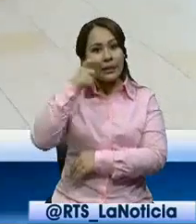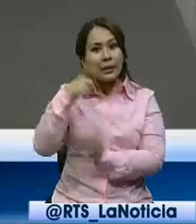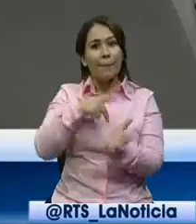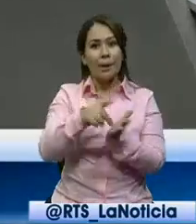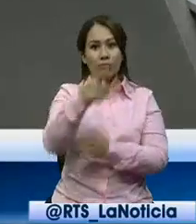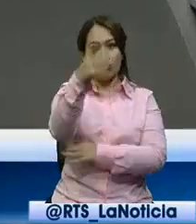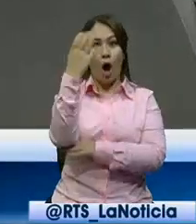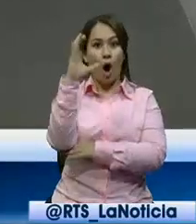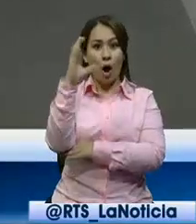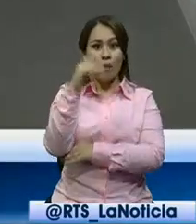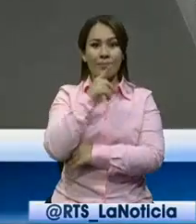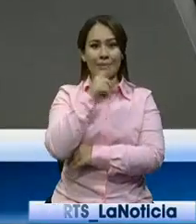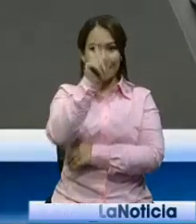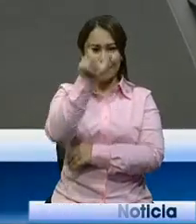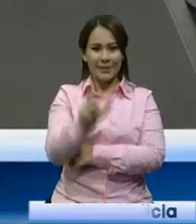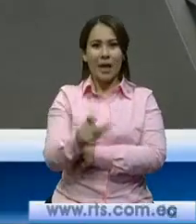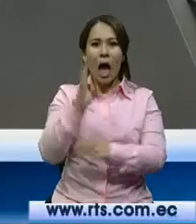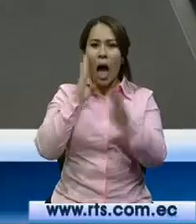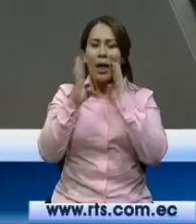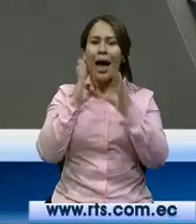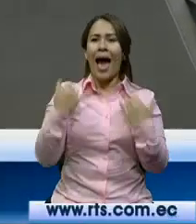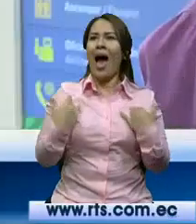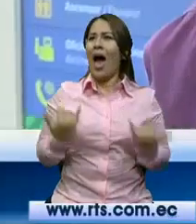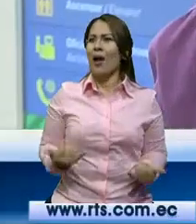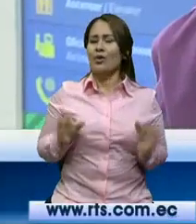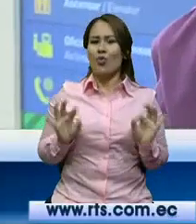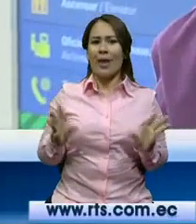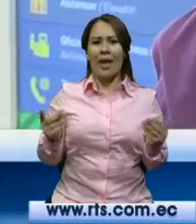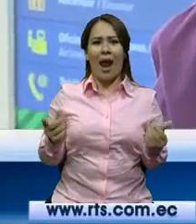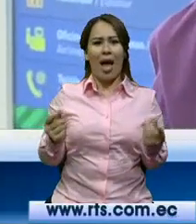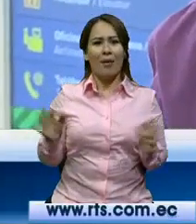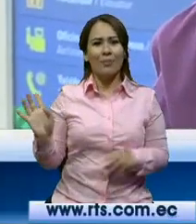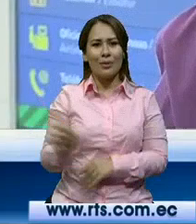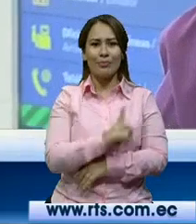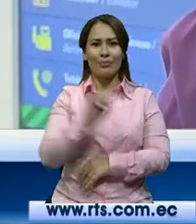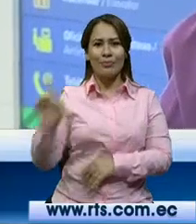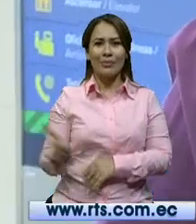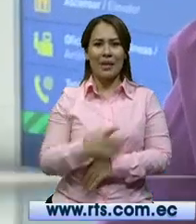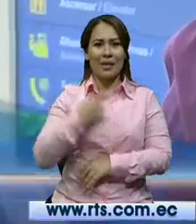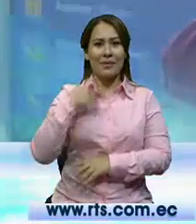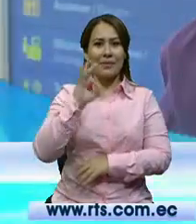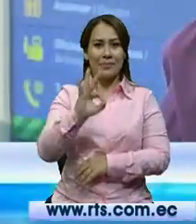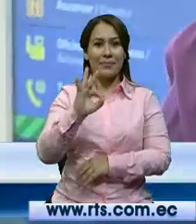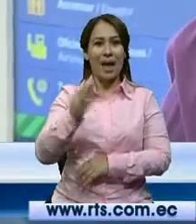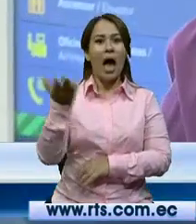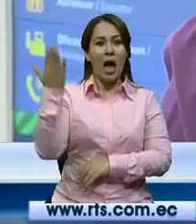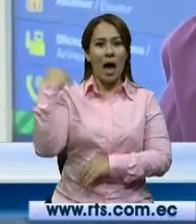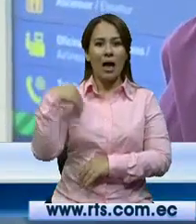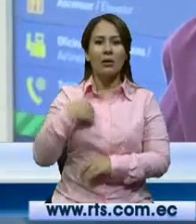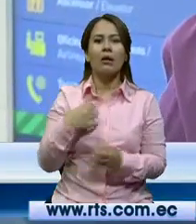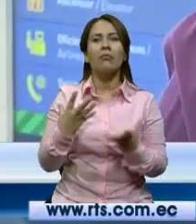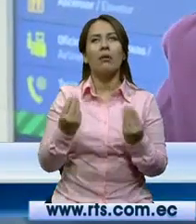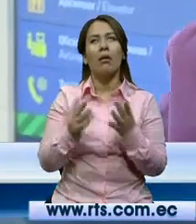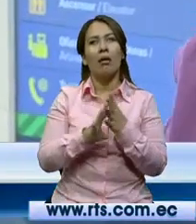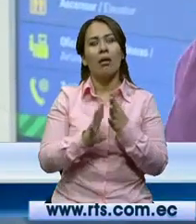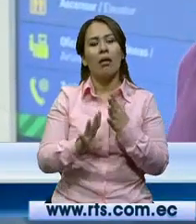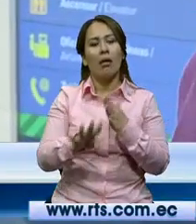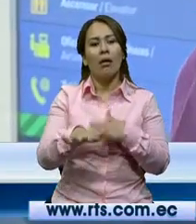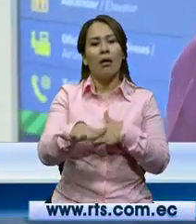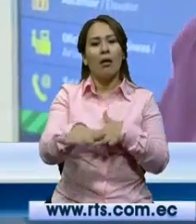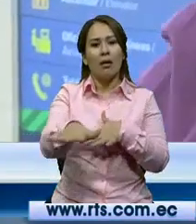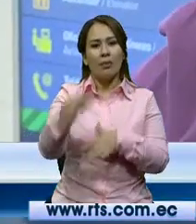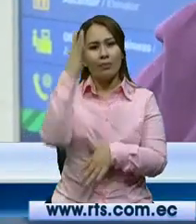Bogotá. Explica que la atención fue mucho más rápida. Bien, hasta el momento bien. La vez pasada tuvimos congestión porque